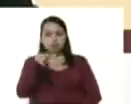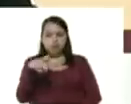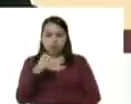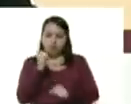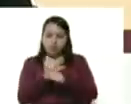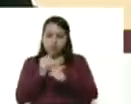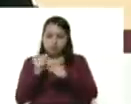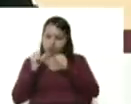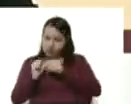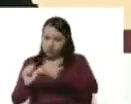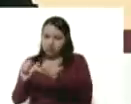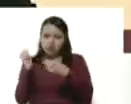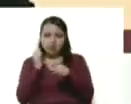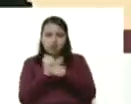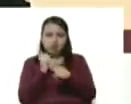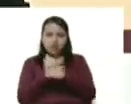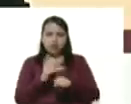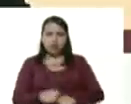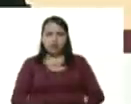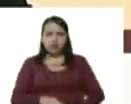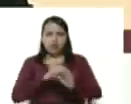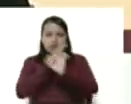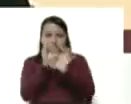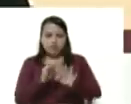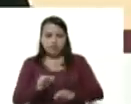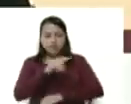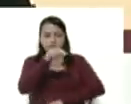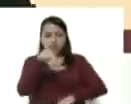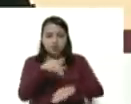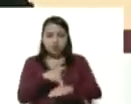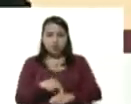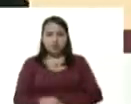seguirá actuando de manera nacionalista,